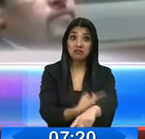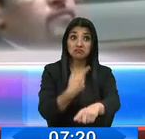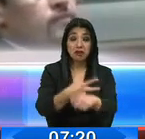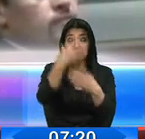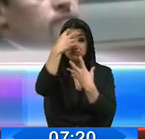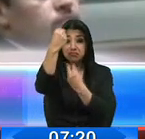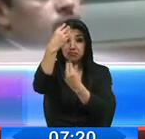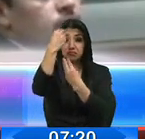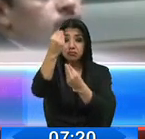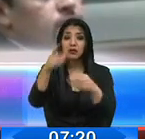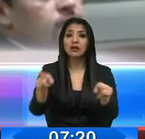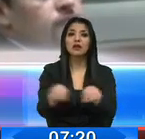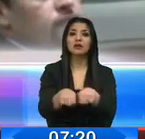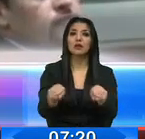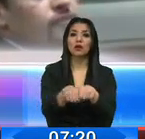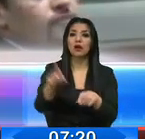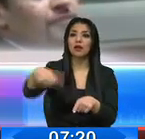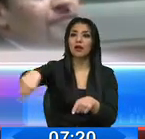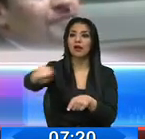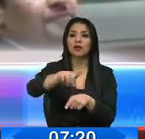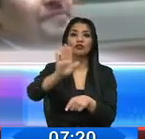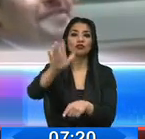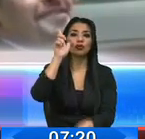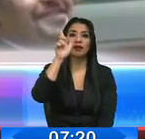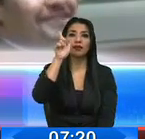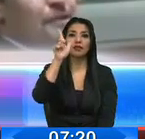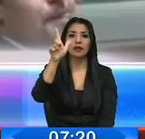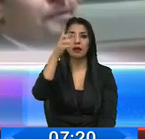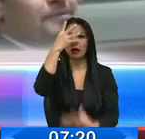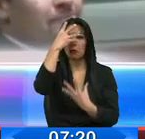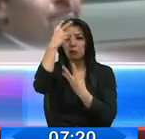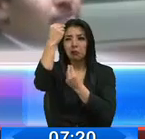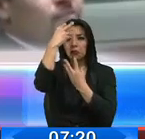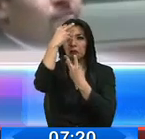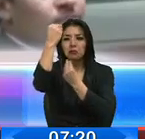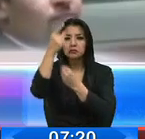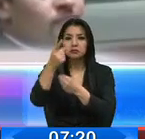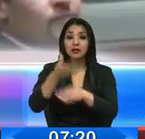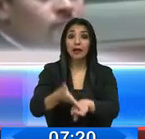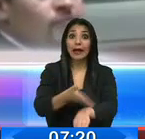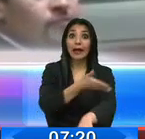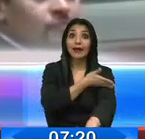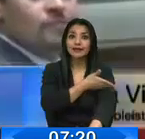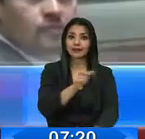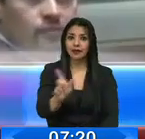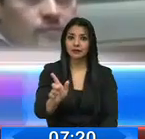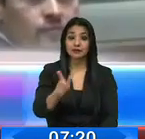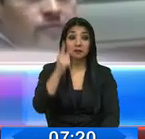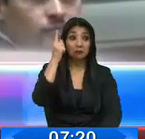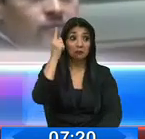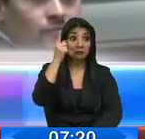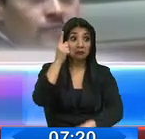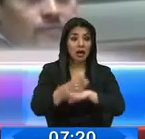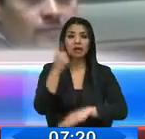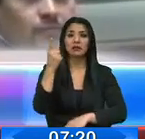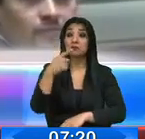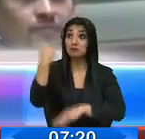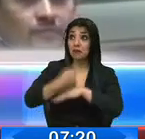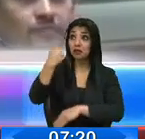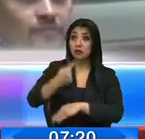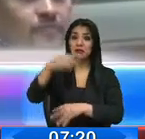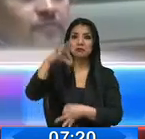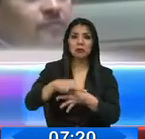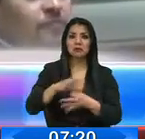ahora terminan siendo los borregos de sus líderes. Porque antes de que los líderes les digan por quién votar, ni